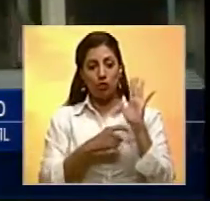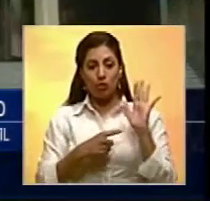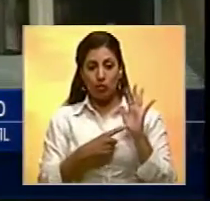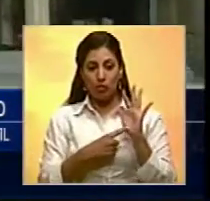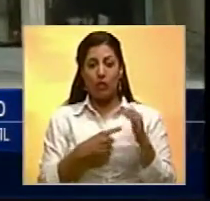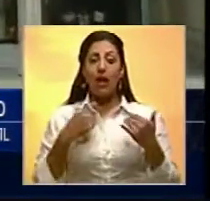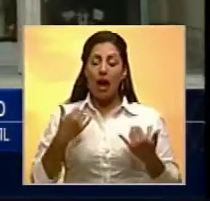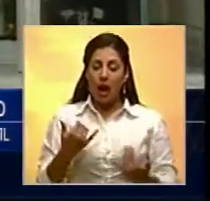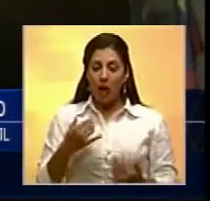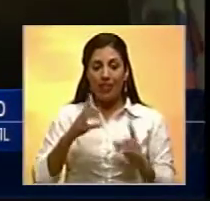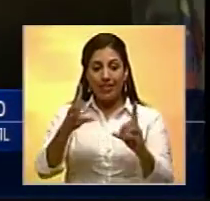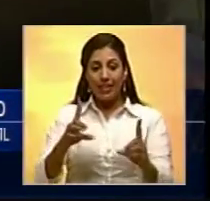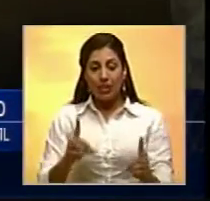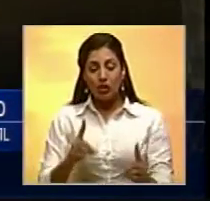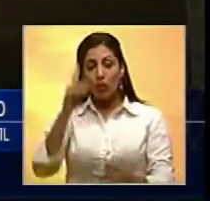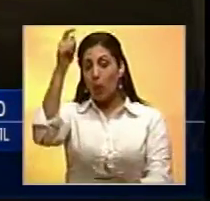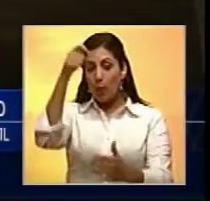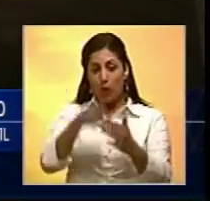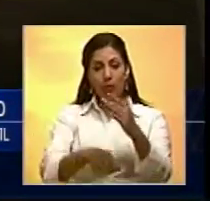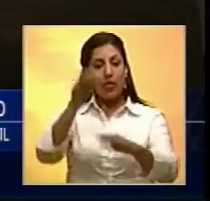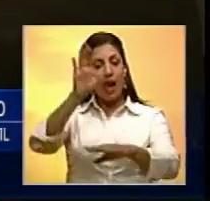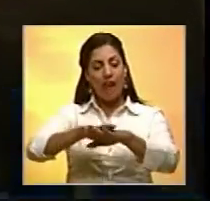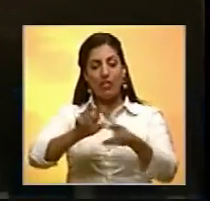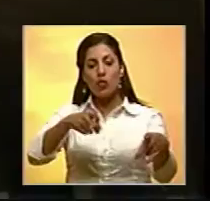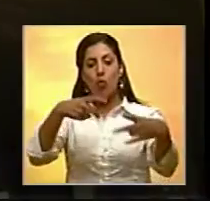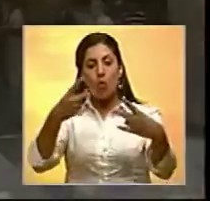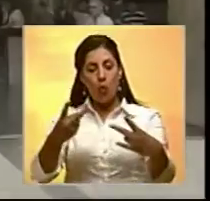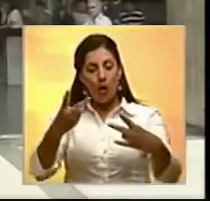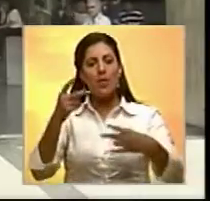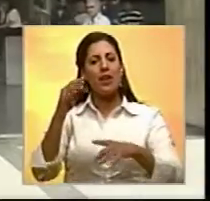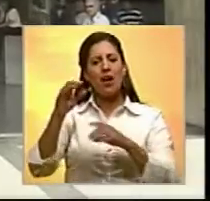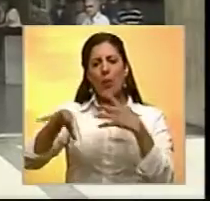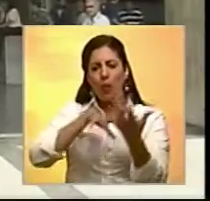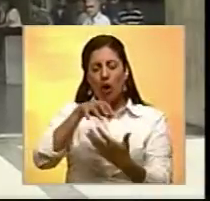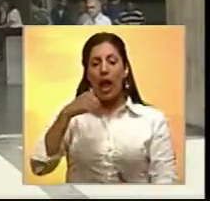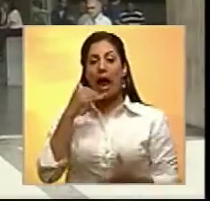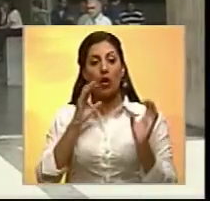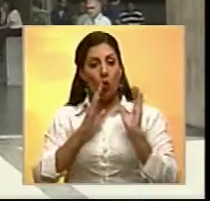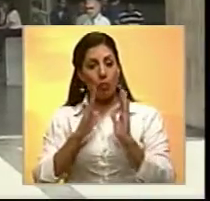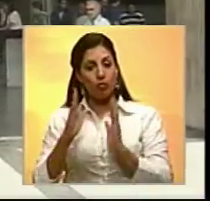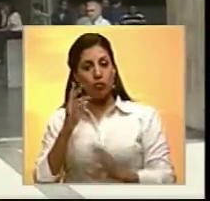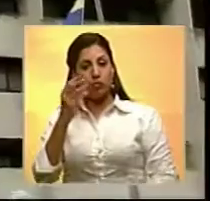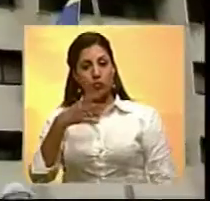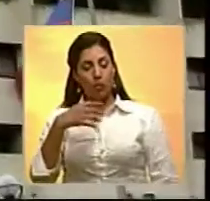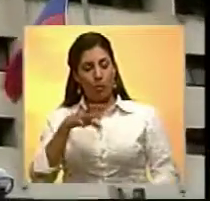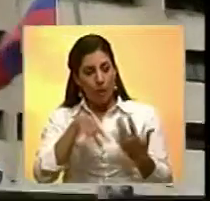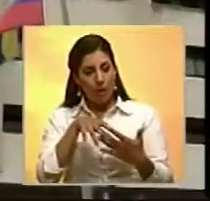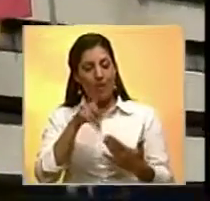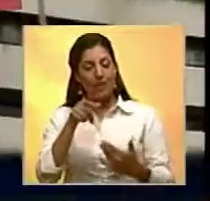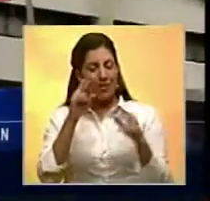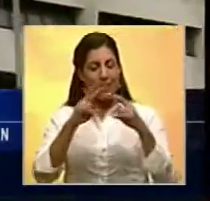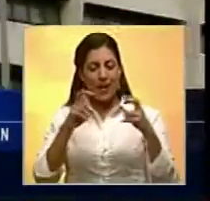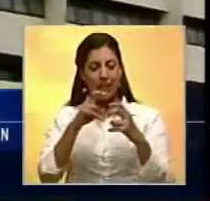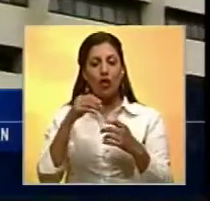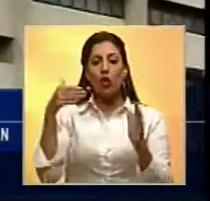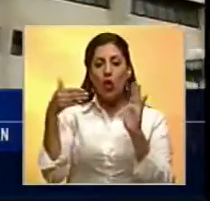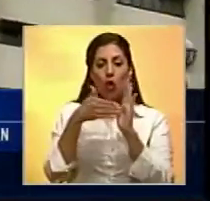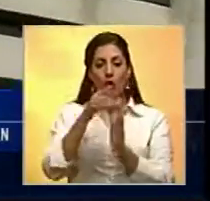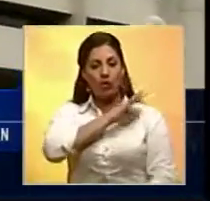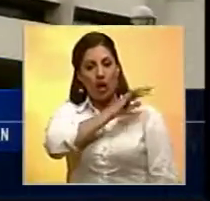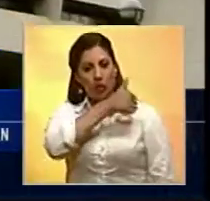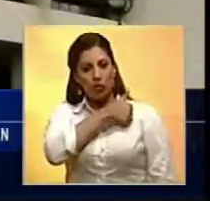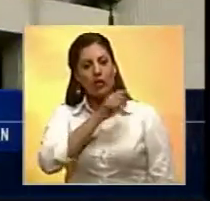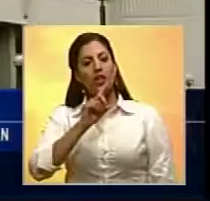Constitución. La decisión prohíbe convocar y realizar actos que alteren el orden público, realizar investigaciones contra